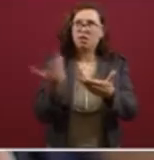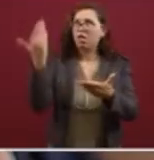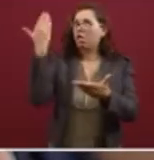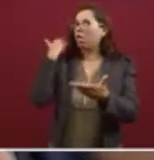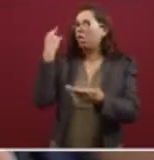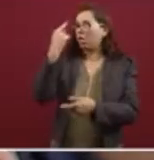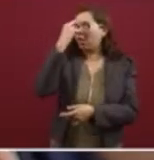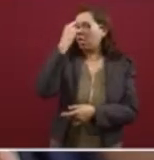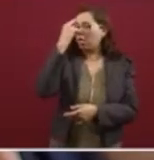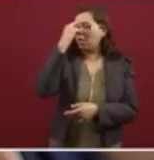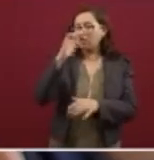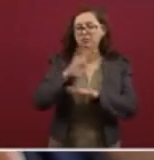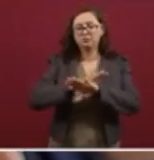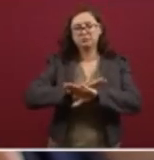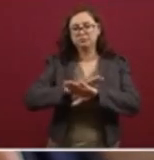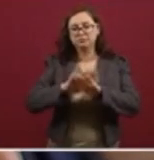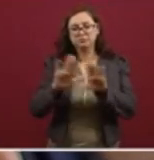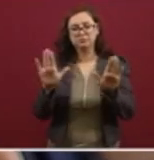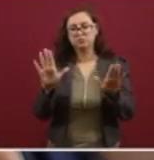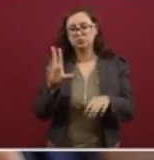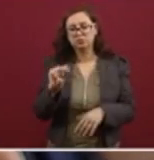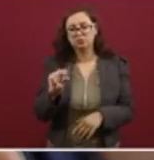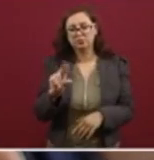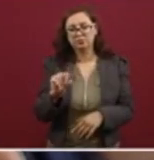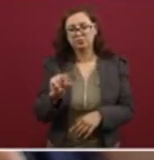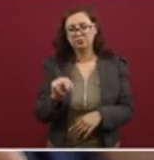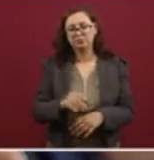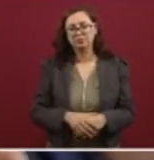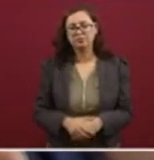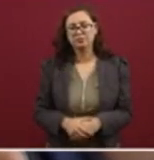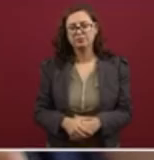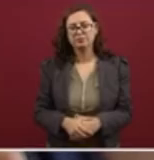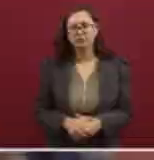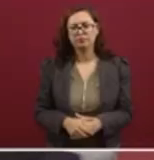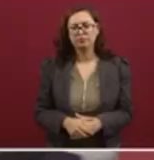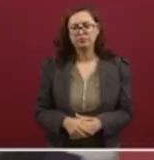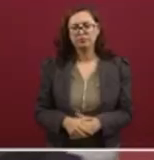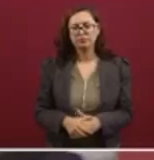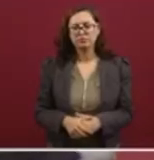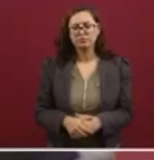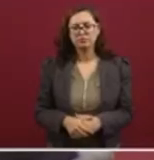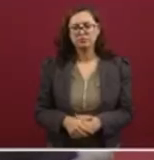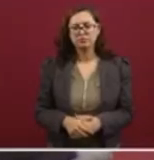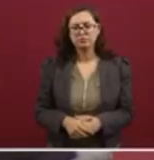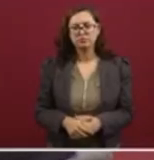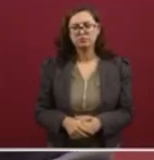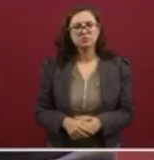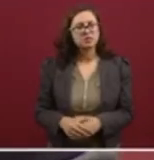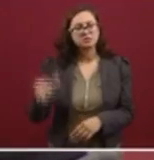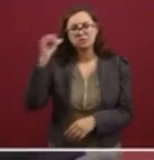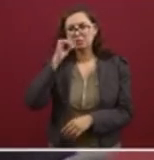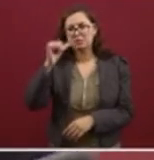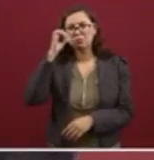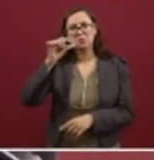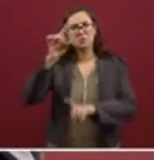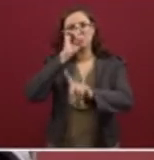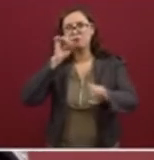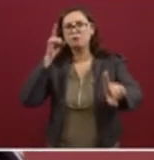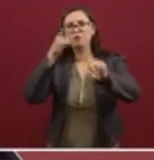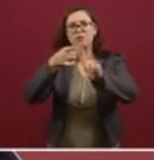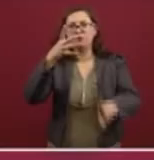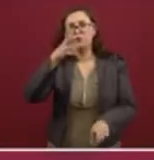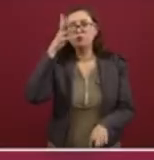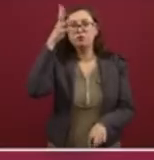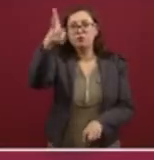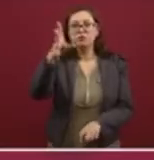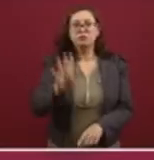que ni en el Porfiriato ni en los tres siglos de dominación colonial se había registrado un saqueo tan grande como el que se llevó a cabo en los